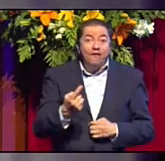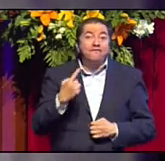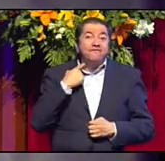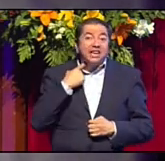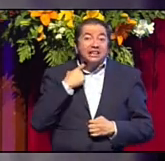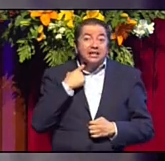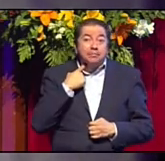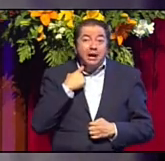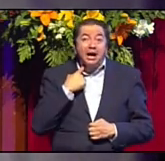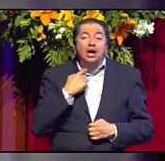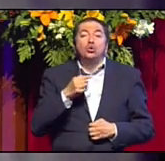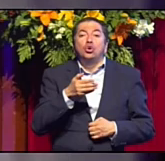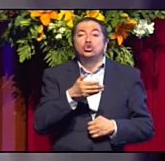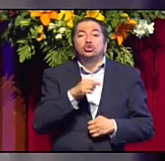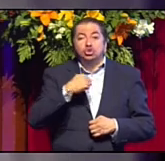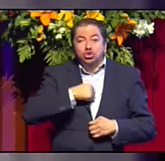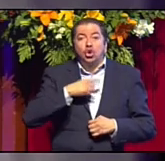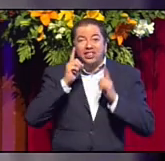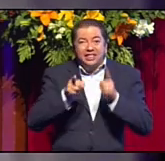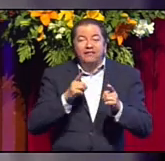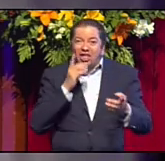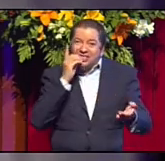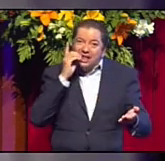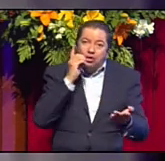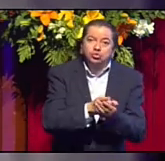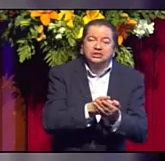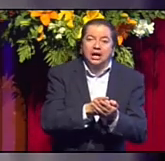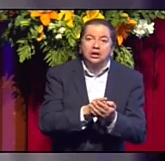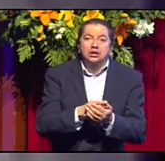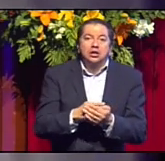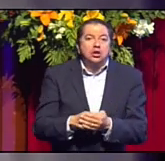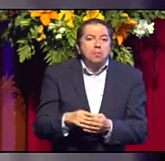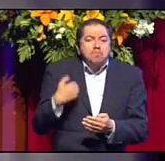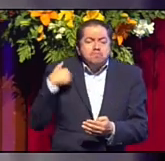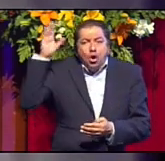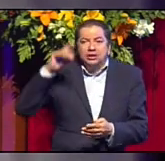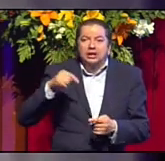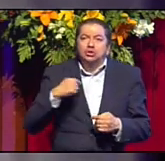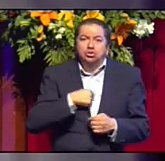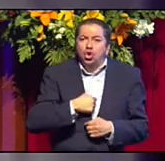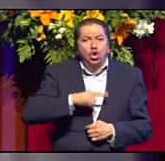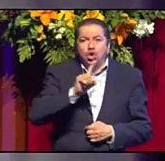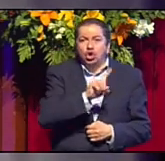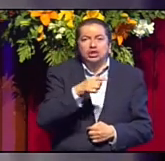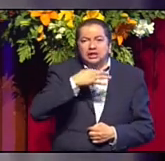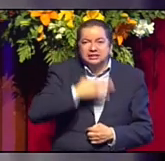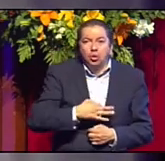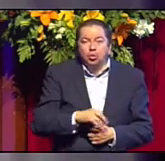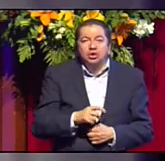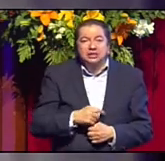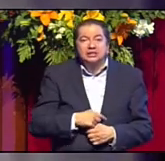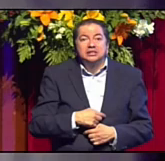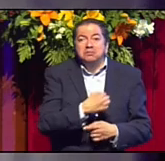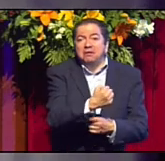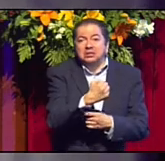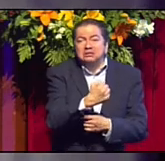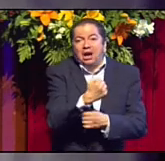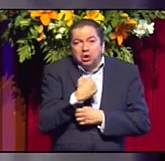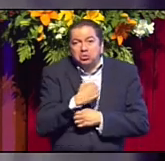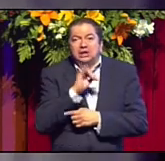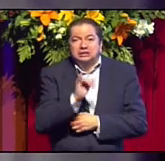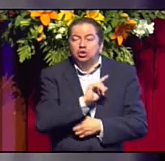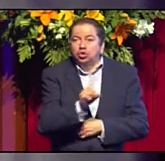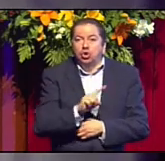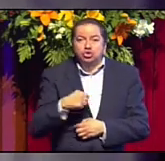de un delito, tengo que denunciar ese delito, aunque no tenga certeza de que eso va a tener un resultado positivo. De esa manera